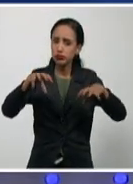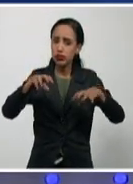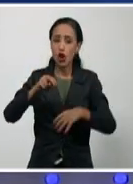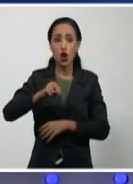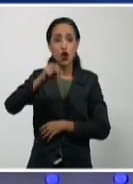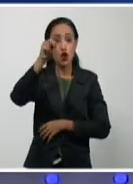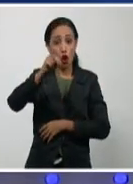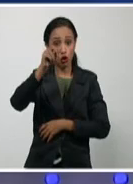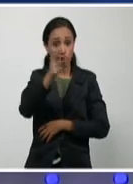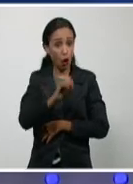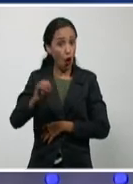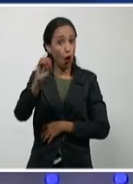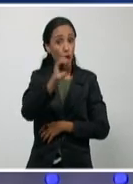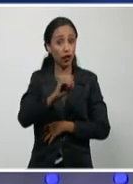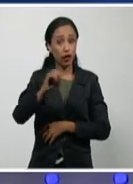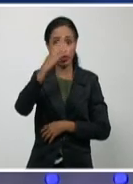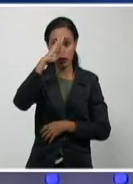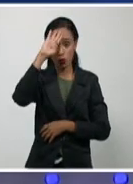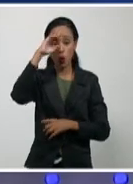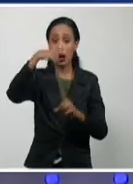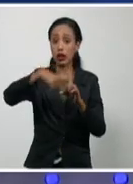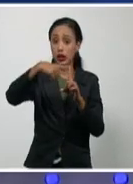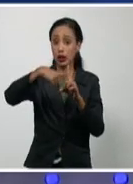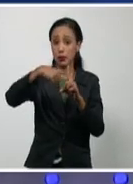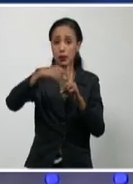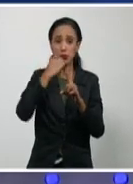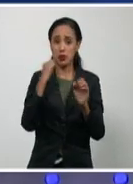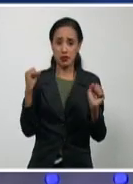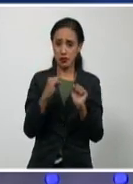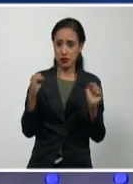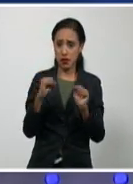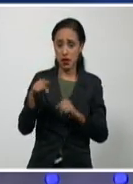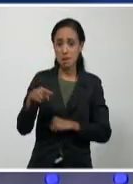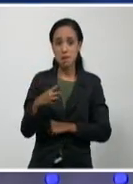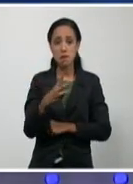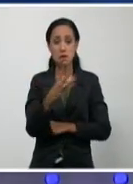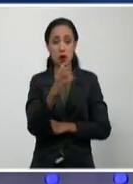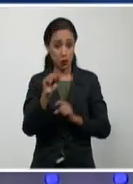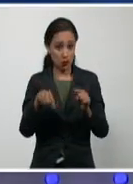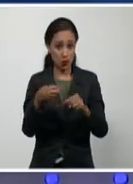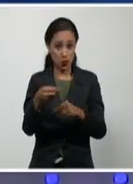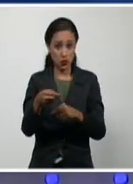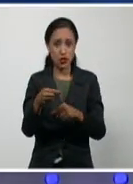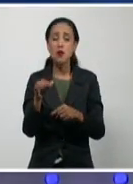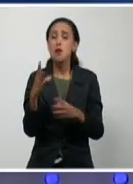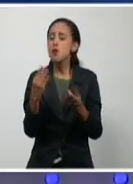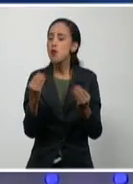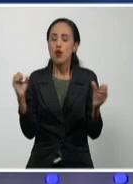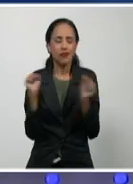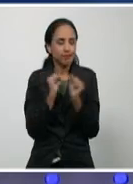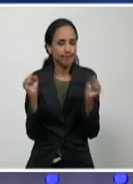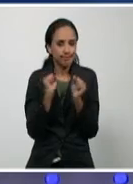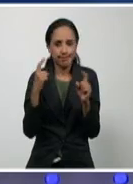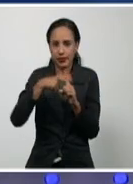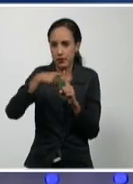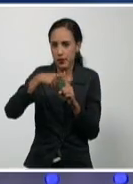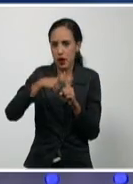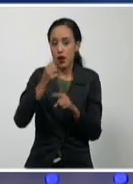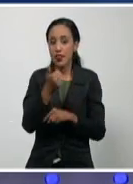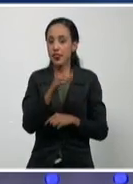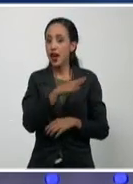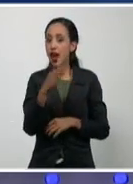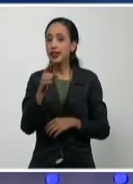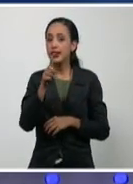del oriente del país. Y las temperaturas mínimas en la próxima madrugada estarán muy frías, con valores de 10 y